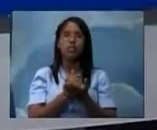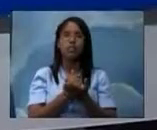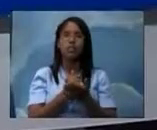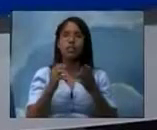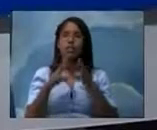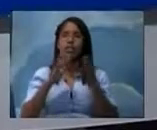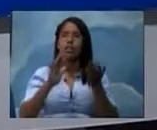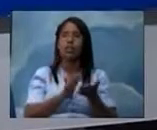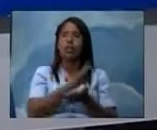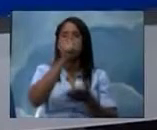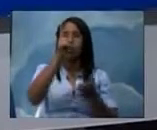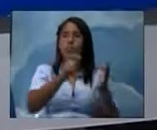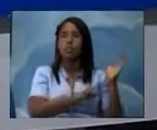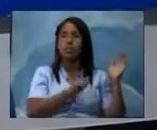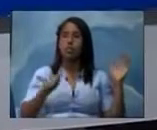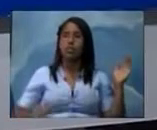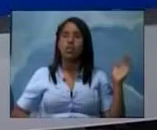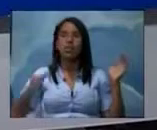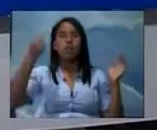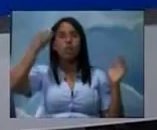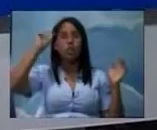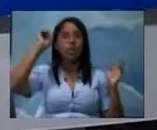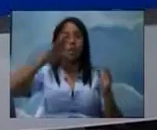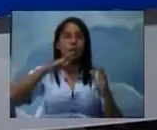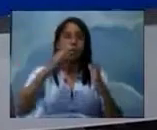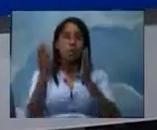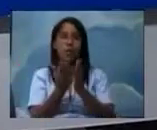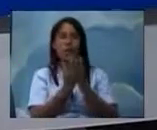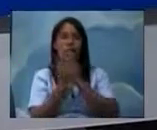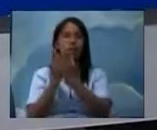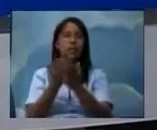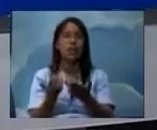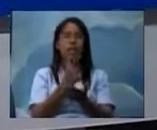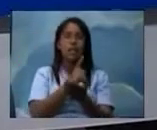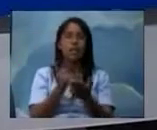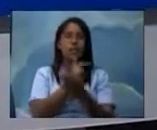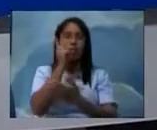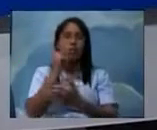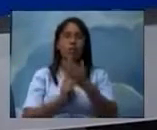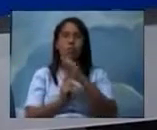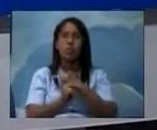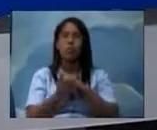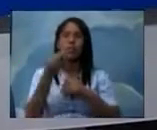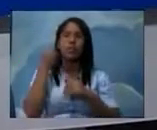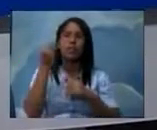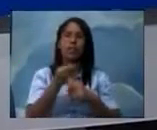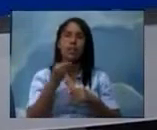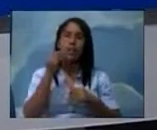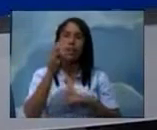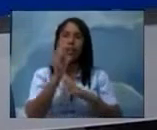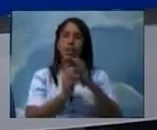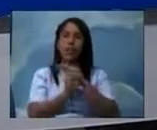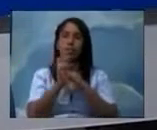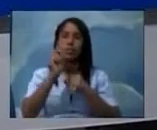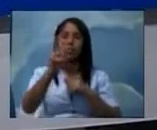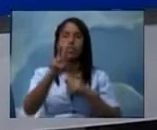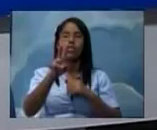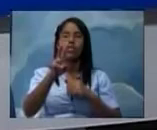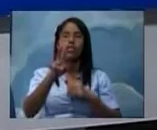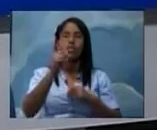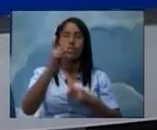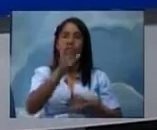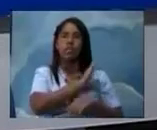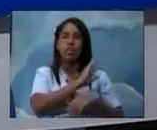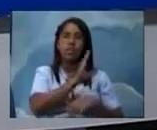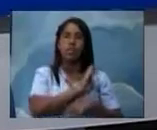la gloria sea para el Señor! Recuerde que estamos en estudio de el libro del profeta Daniel, exactamente el capítulo 2, y